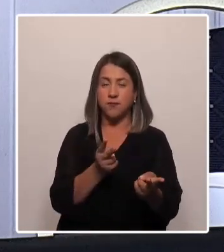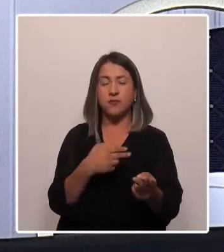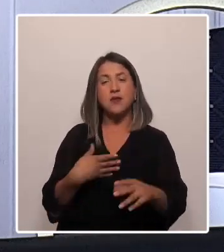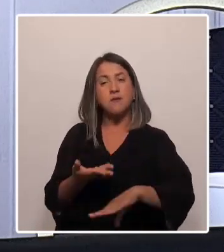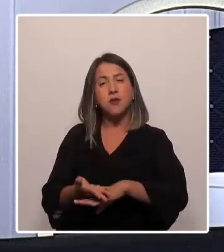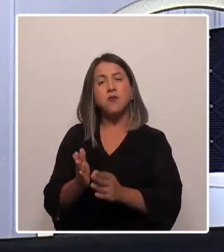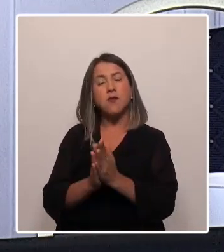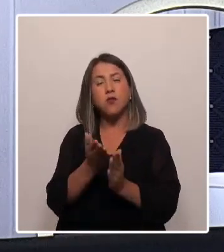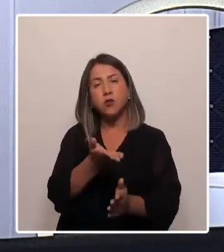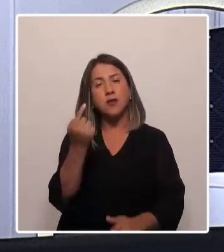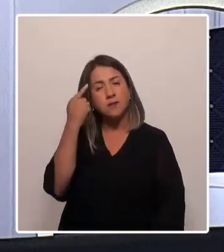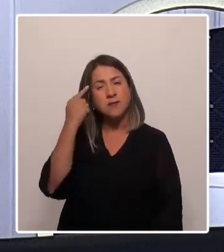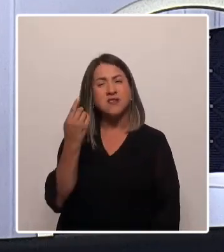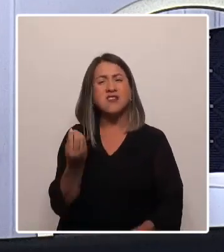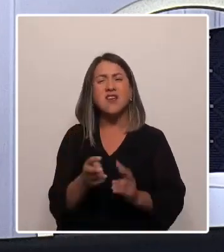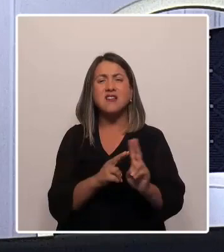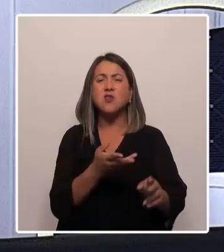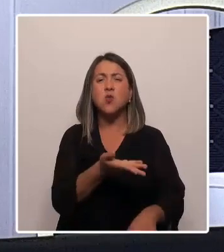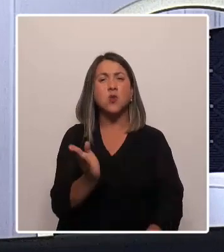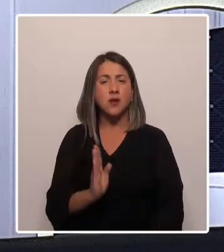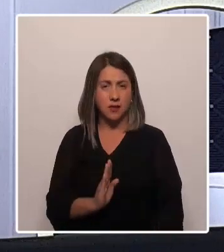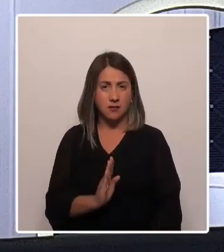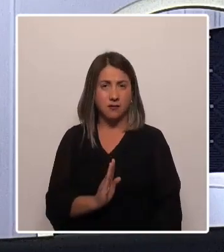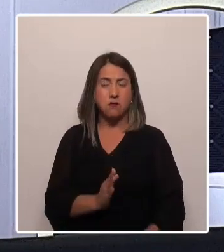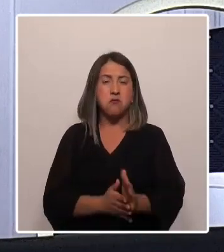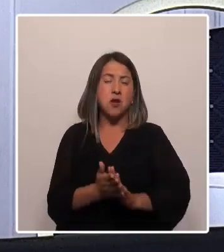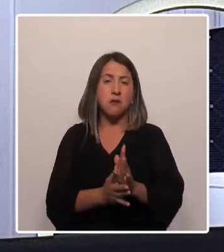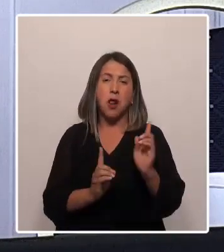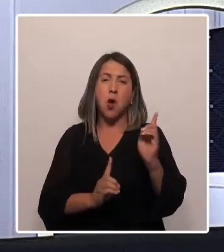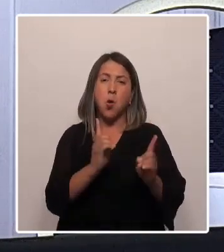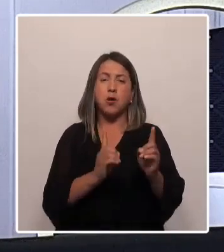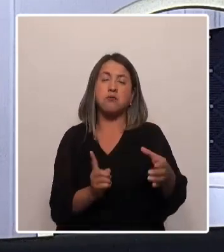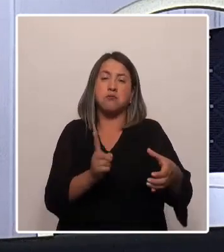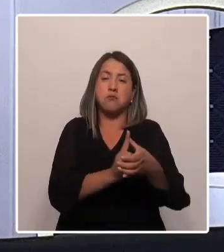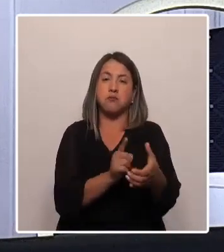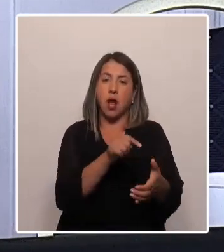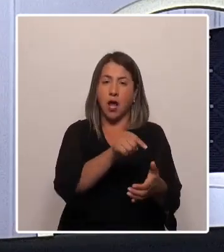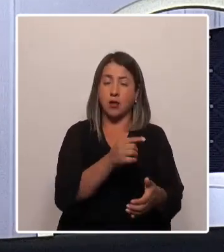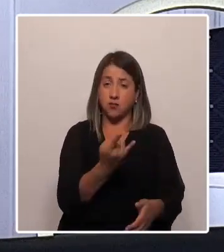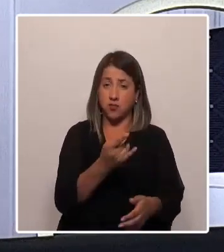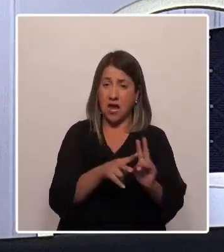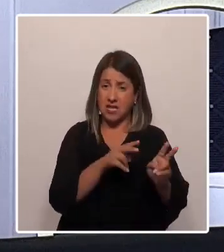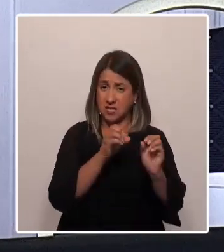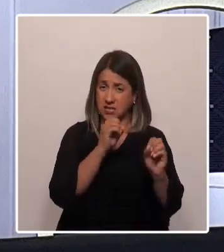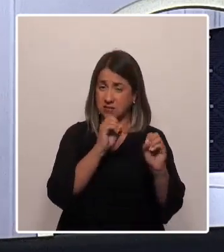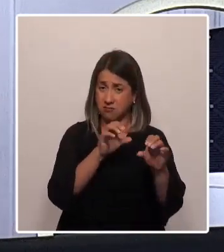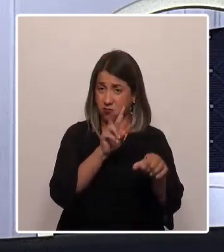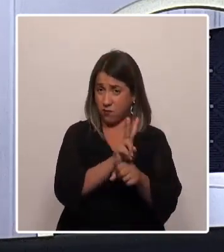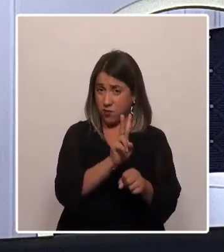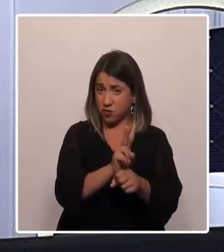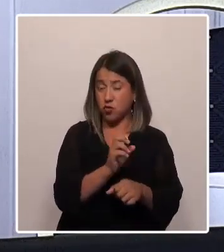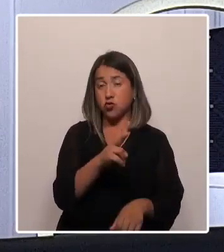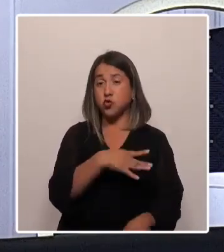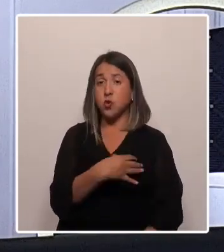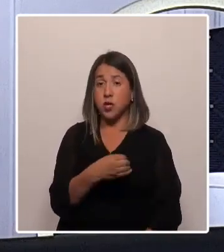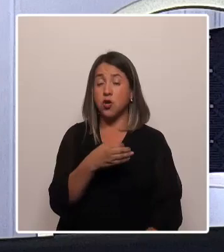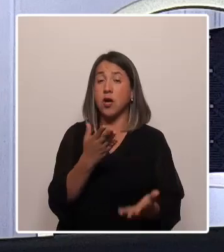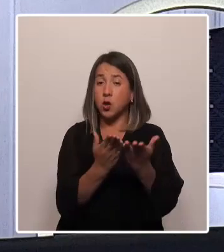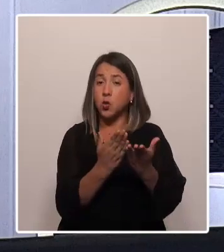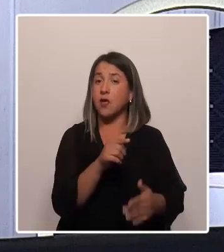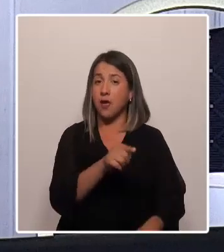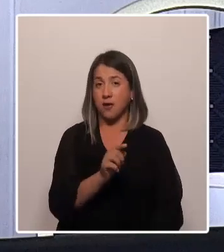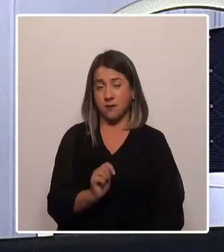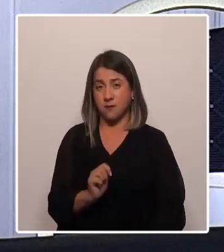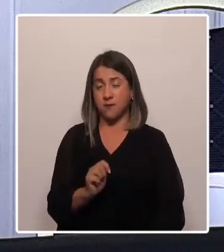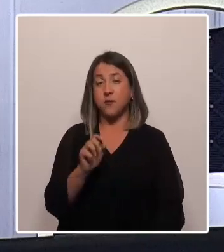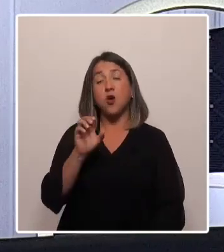quiénes de ustedes estudiaron en alguna de ellas, hacen clases o tienen a sus hijos estudiando ahí. Incluso han